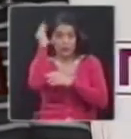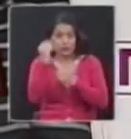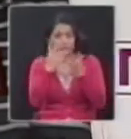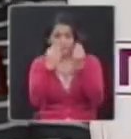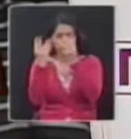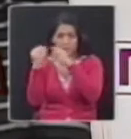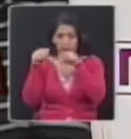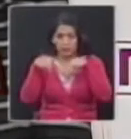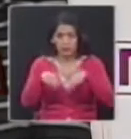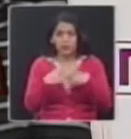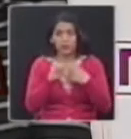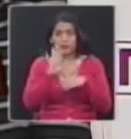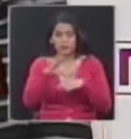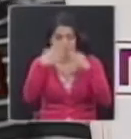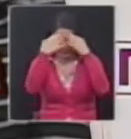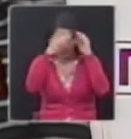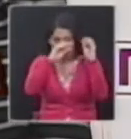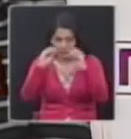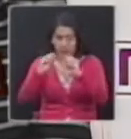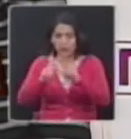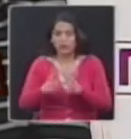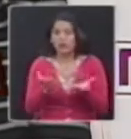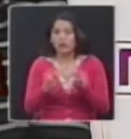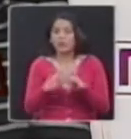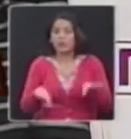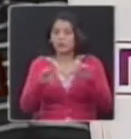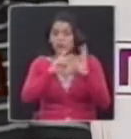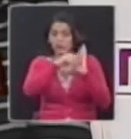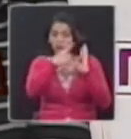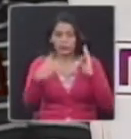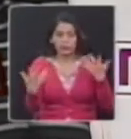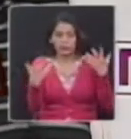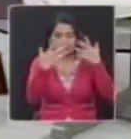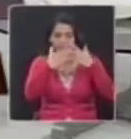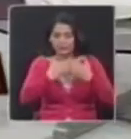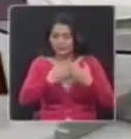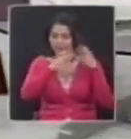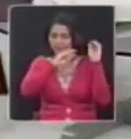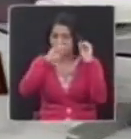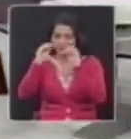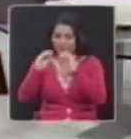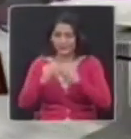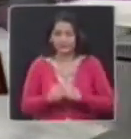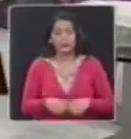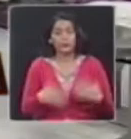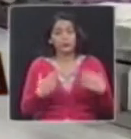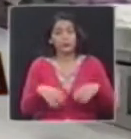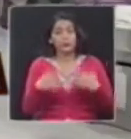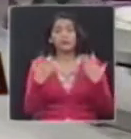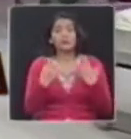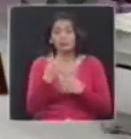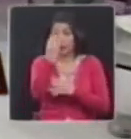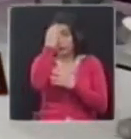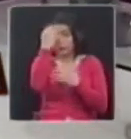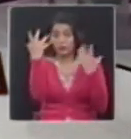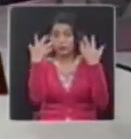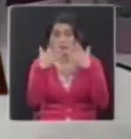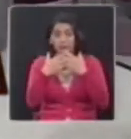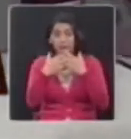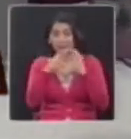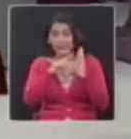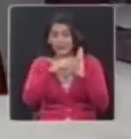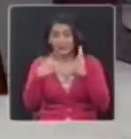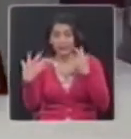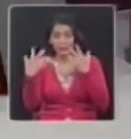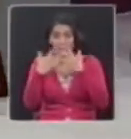que están ya incluyendo nuevas prácticas docentes. Entonces, en ese contexto ha nacido esta propuesta. Las TIC son un recurso que permite descubrir